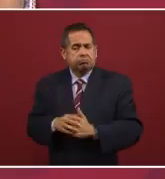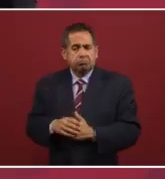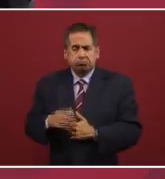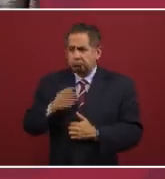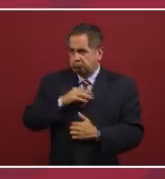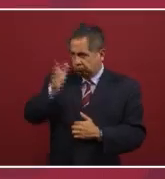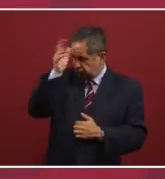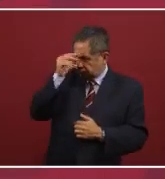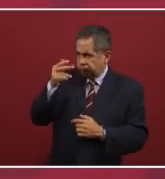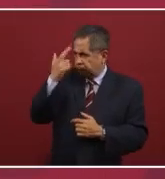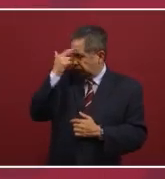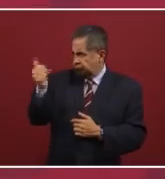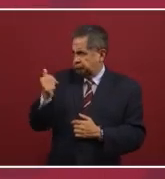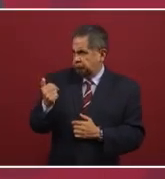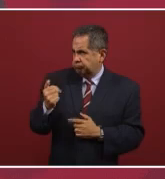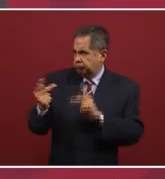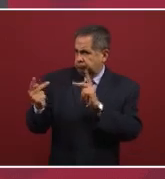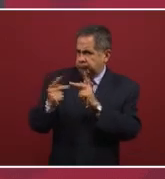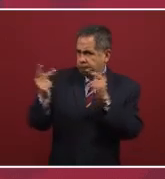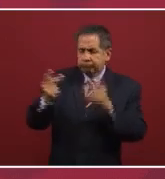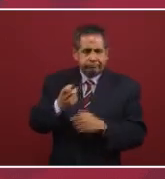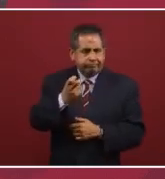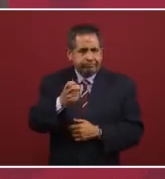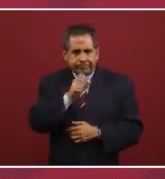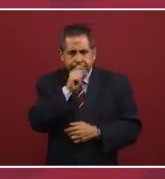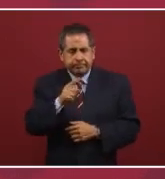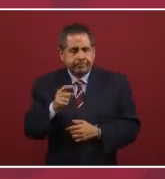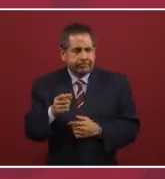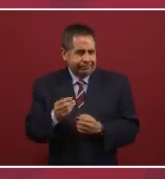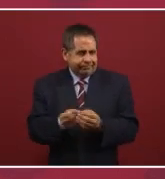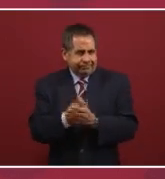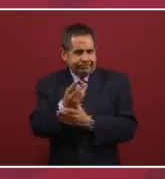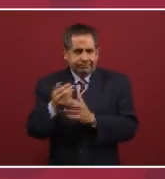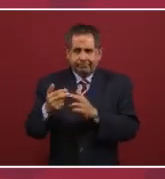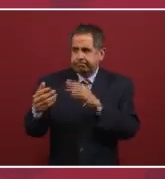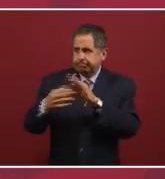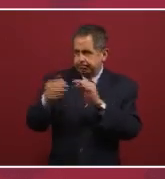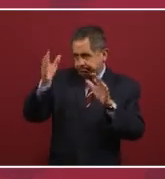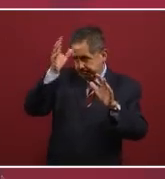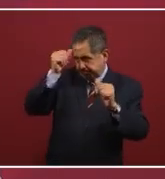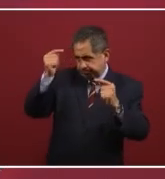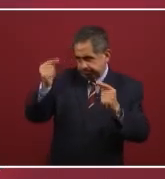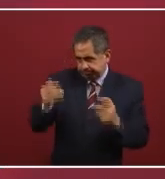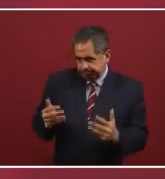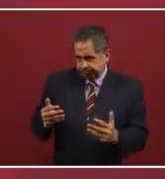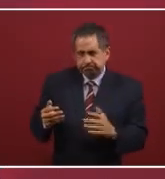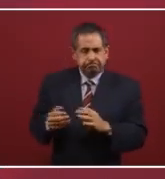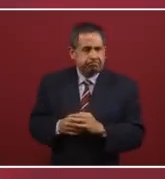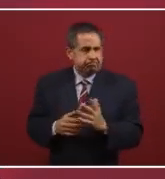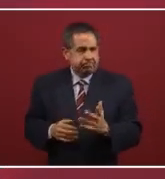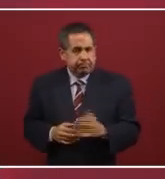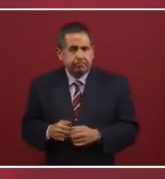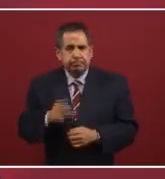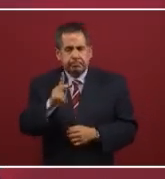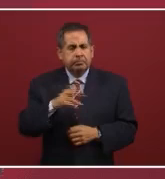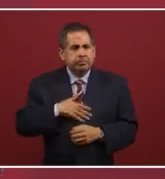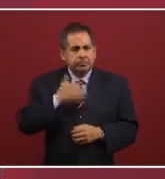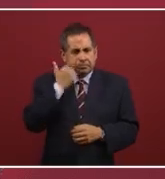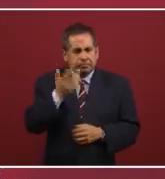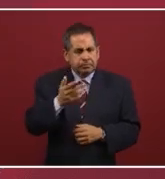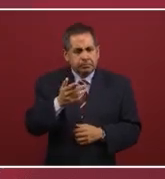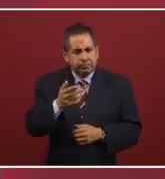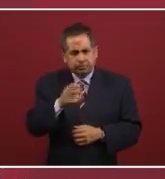estamos totalmente de acuerdo, es la nueva relación. De todas maneras, me